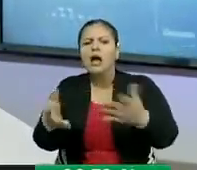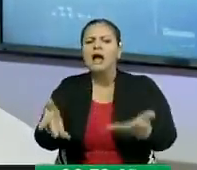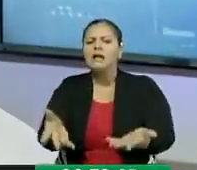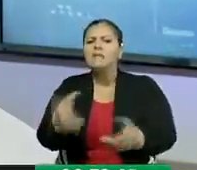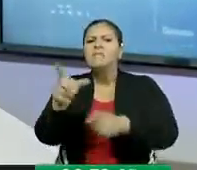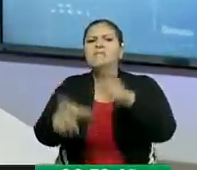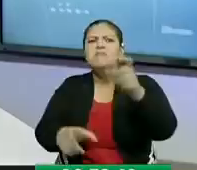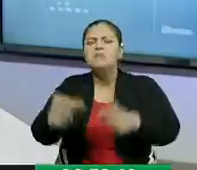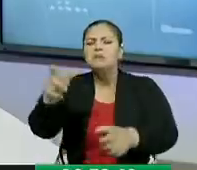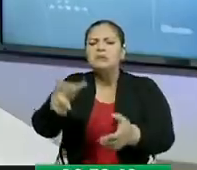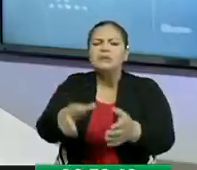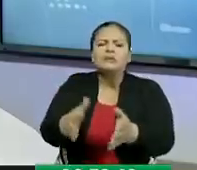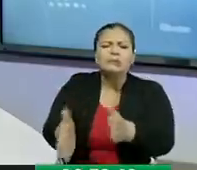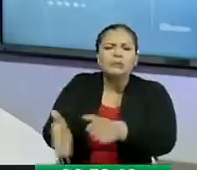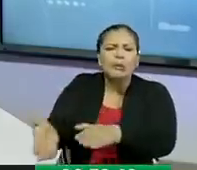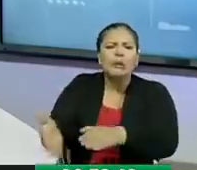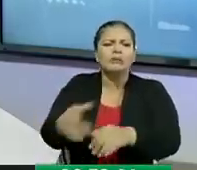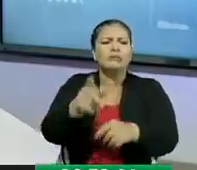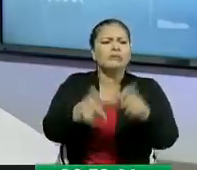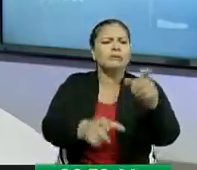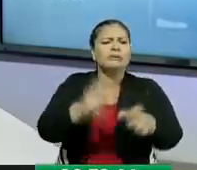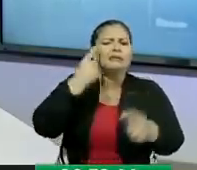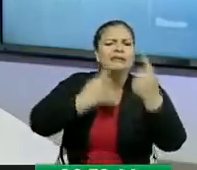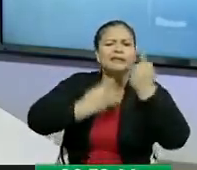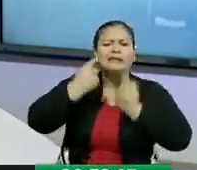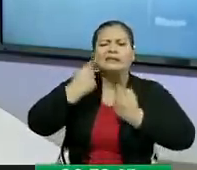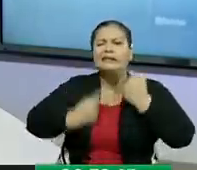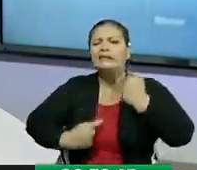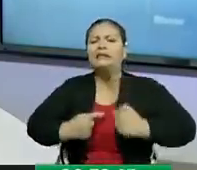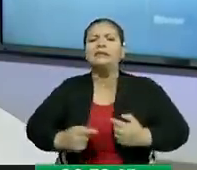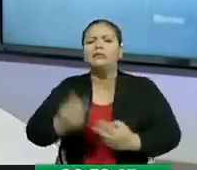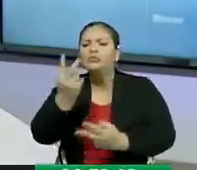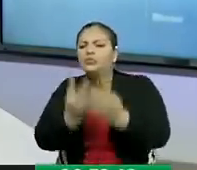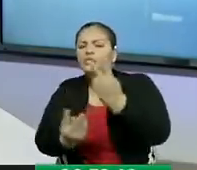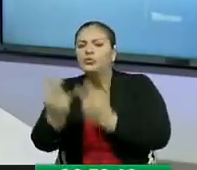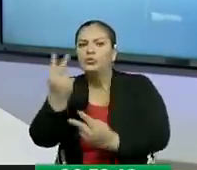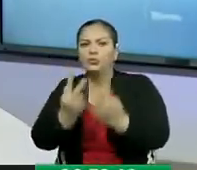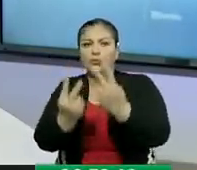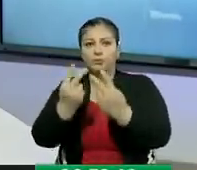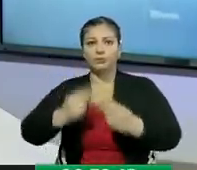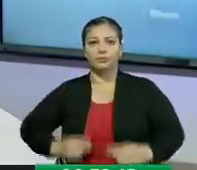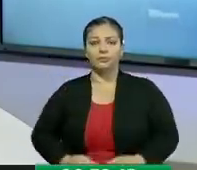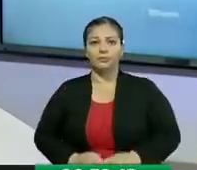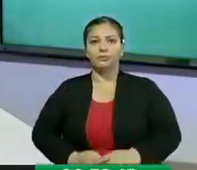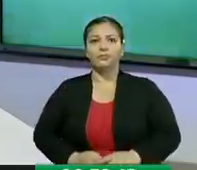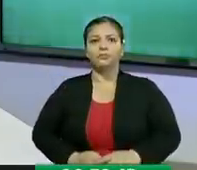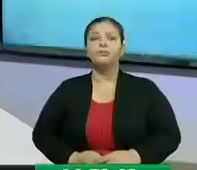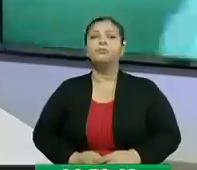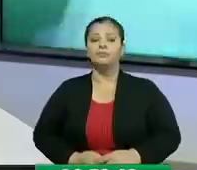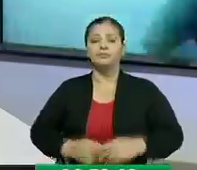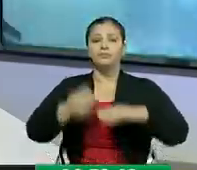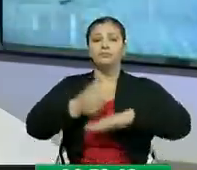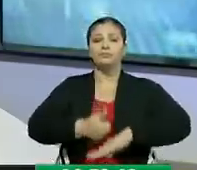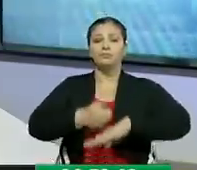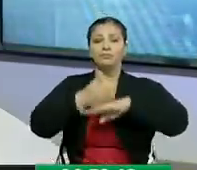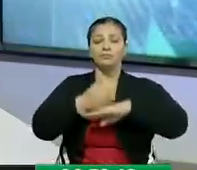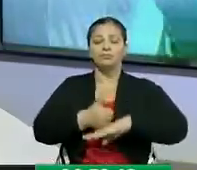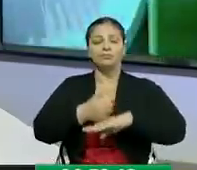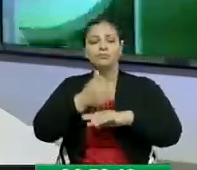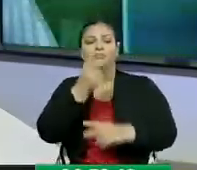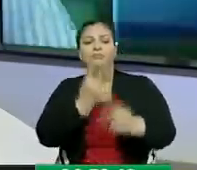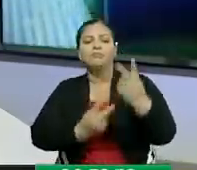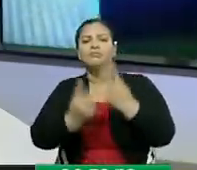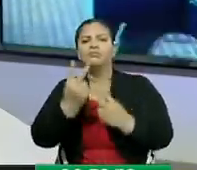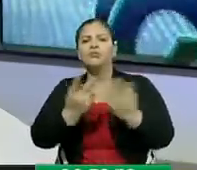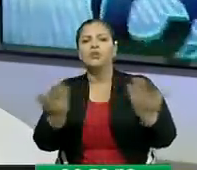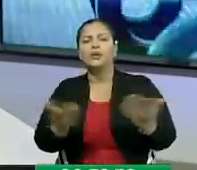42 hinchas del Club Barcelona, quienes retornaban a Guayaquil luego de un encuentro deportivo. El funcionario también visitó a